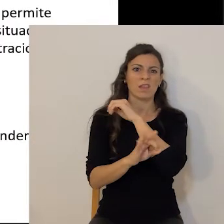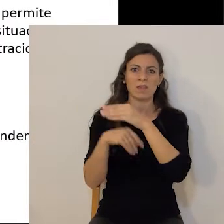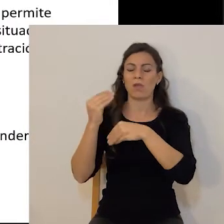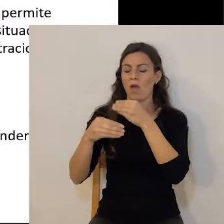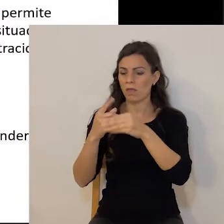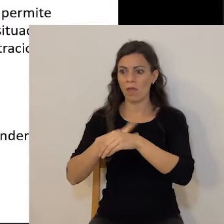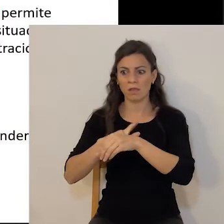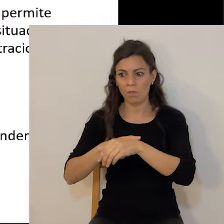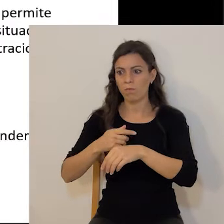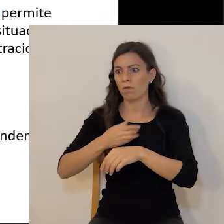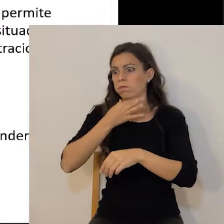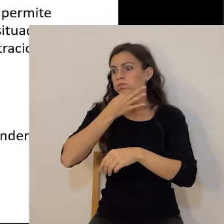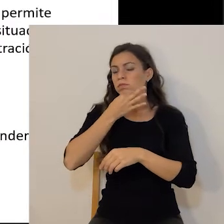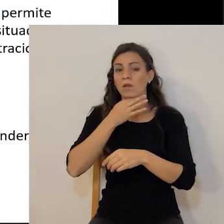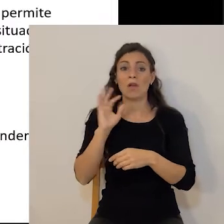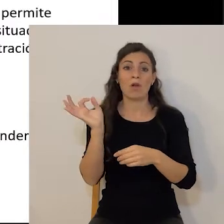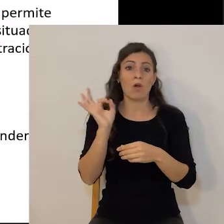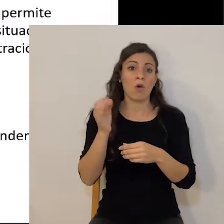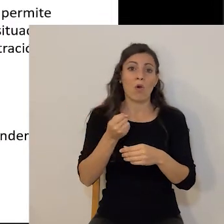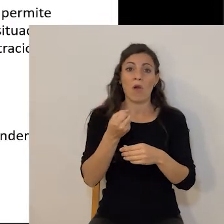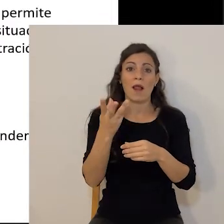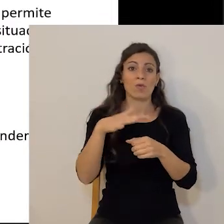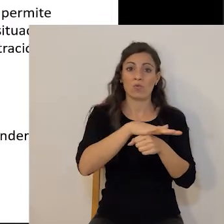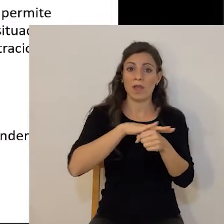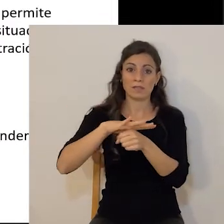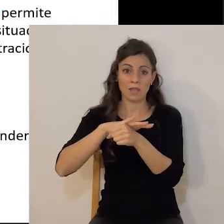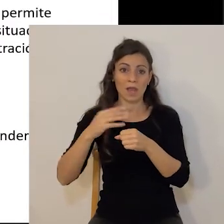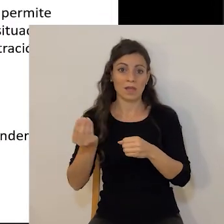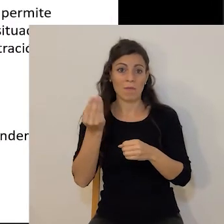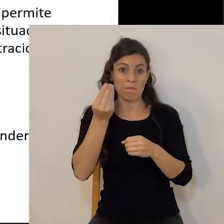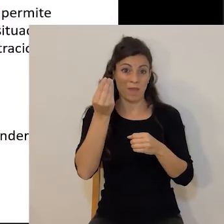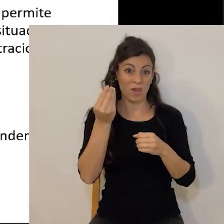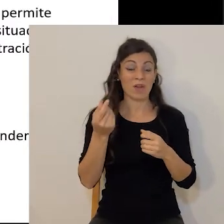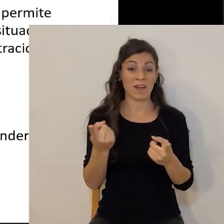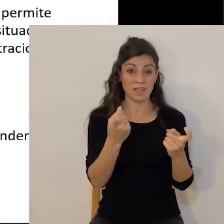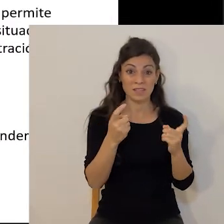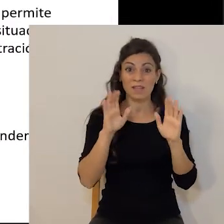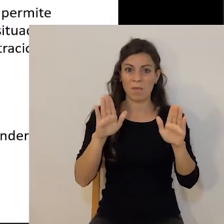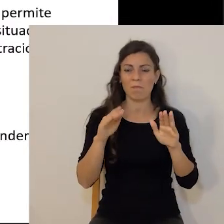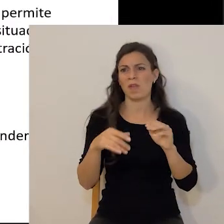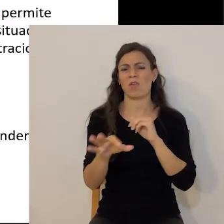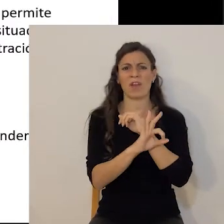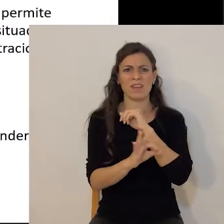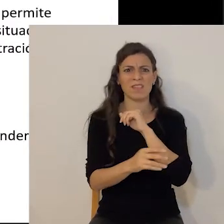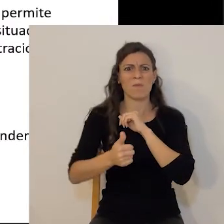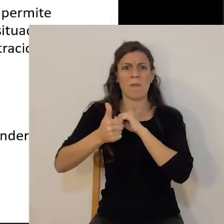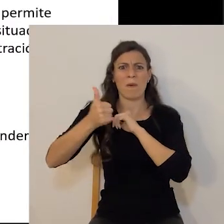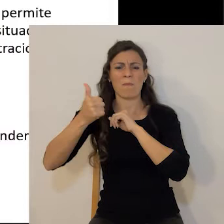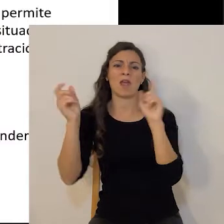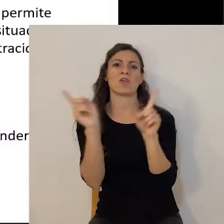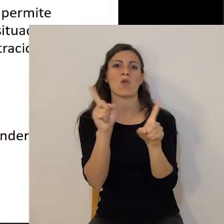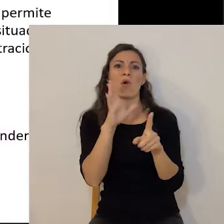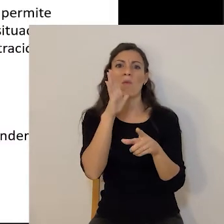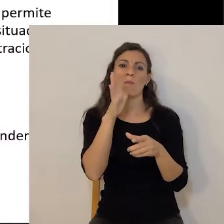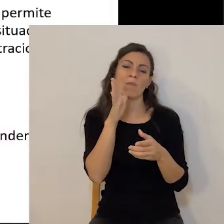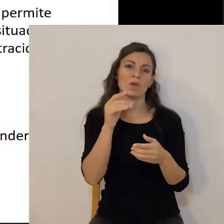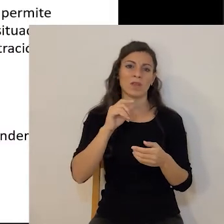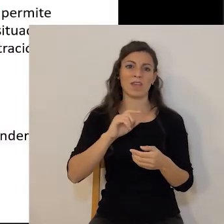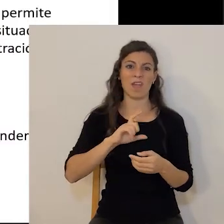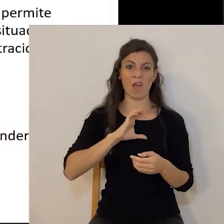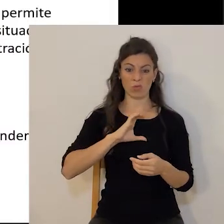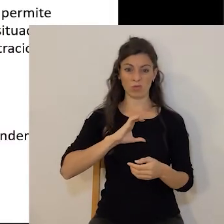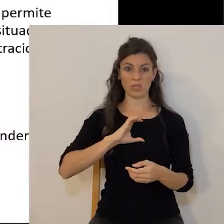tareas, necesitan mejorar en algunas áreas, pero no más deberes, porque eso va a deteriorar su